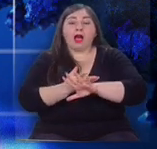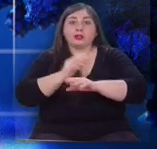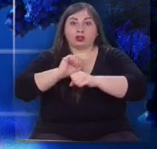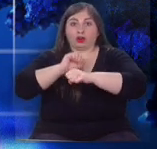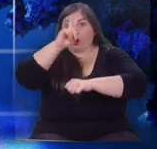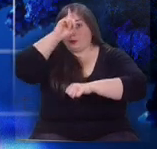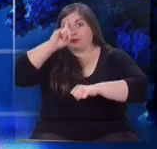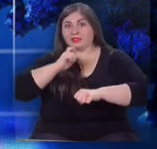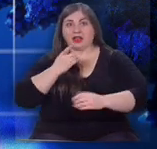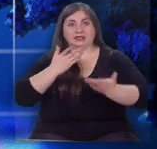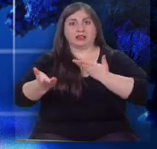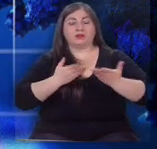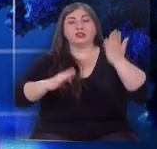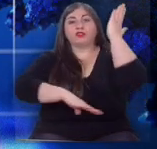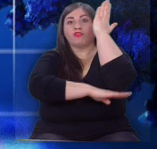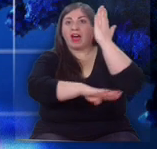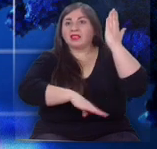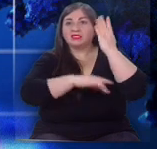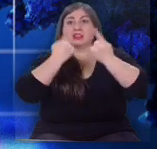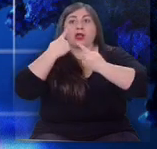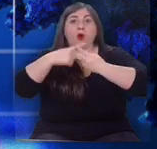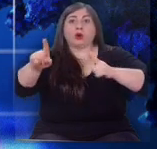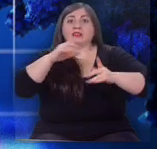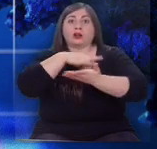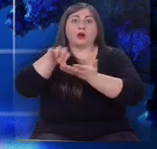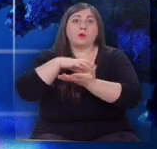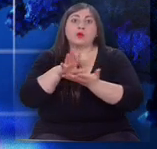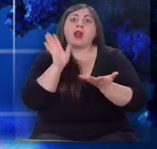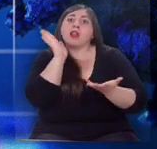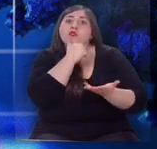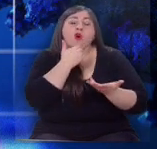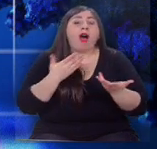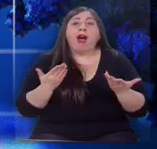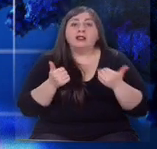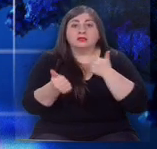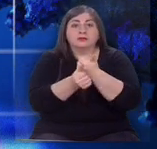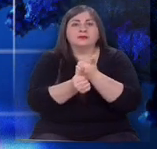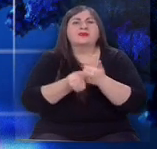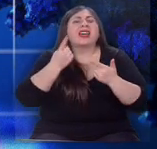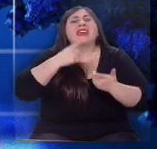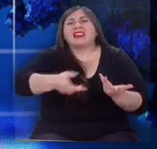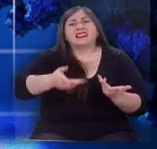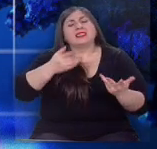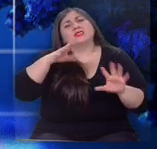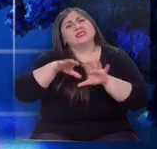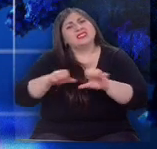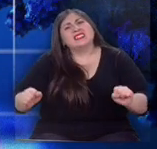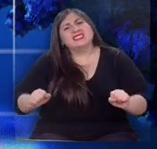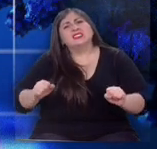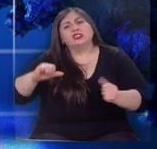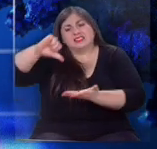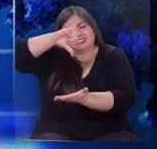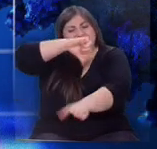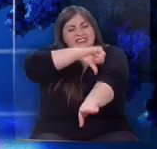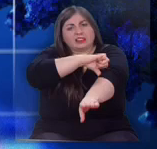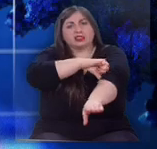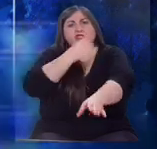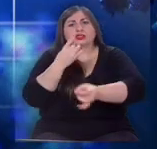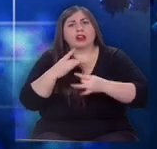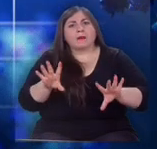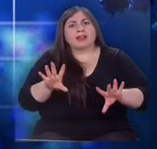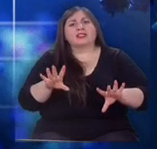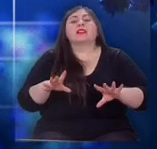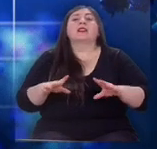servicios básicos, en fin, a una que está más alejado de todo aquello. 6% la ruralidad. Decisiones centralizadas, 4%, y aglomeraciones,